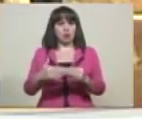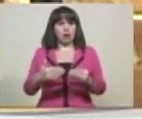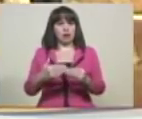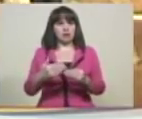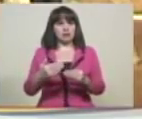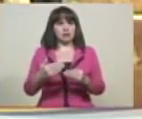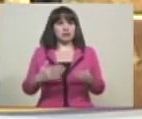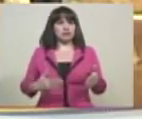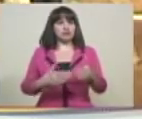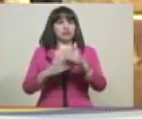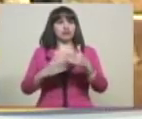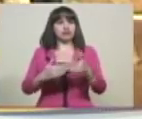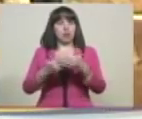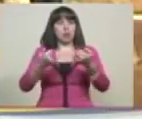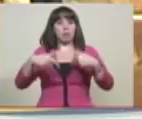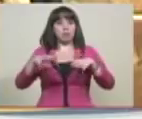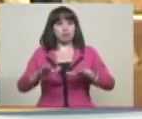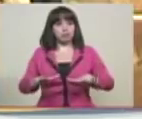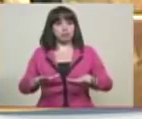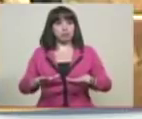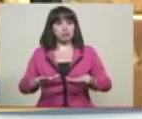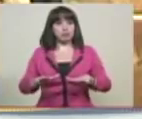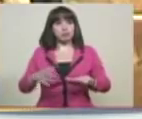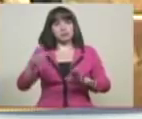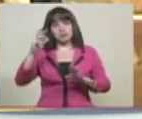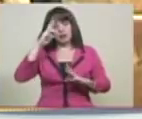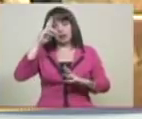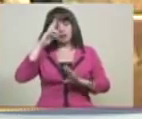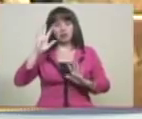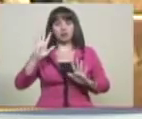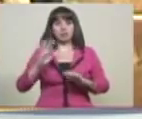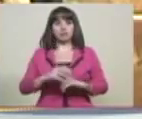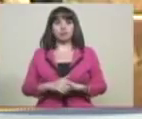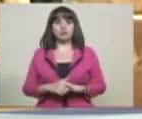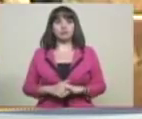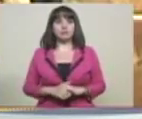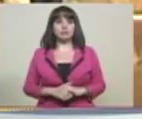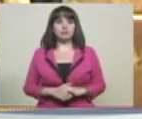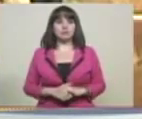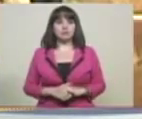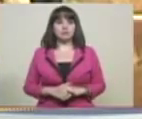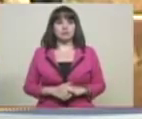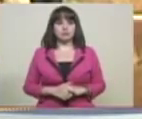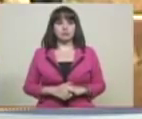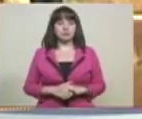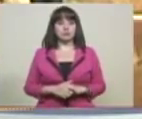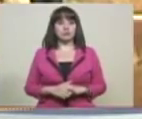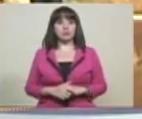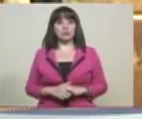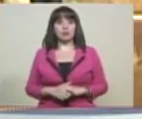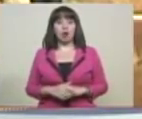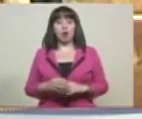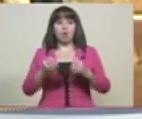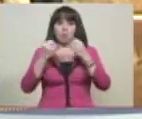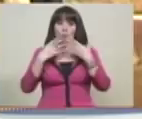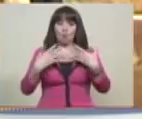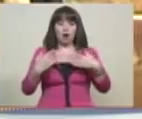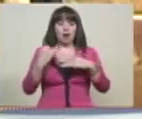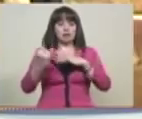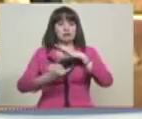falta de funcionamiento permanente, tenemos que reconocerlo. Hemos creado buenas